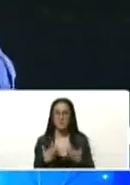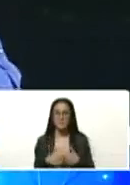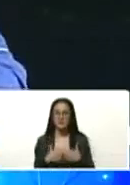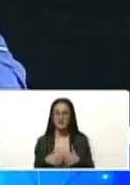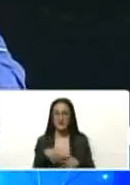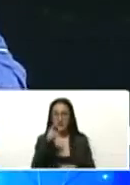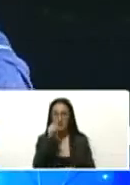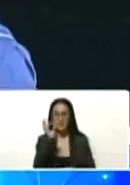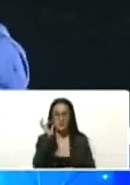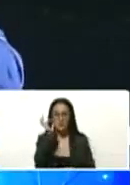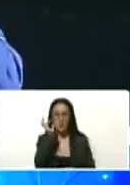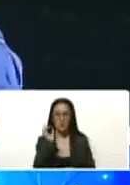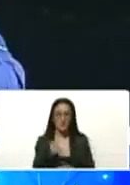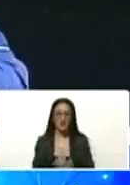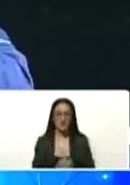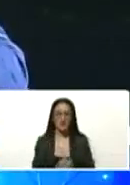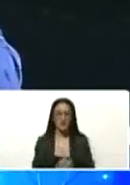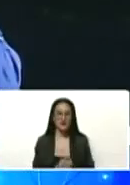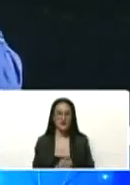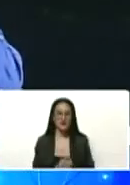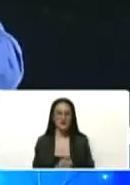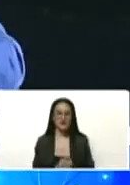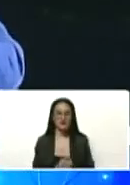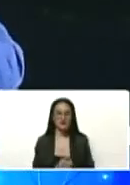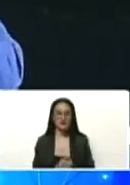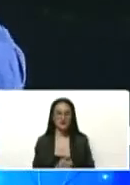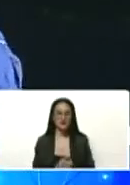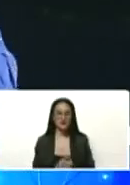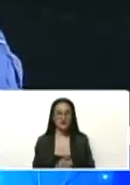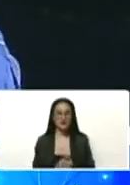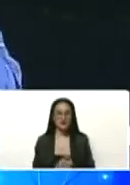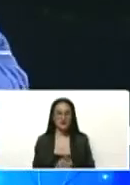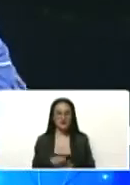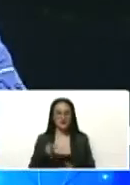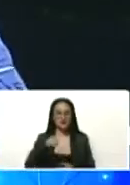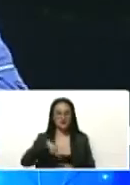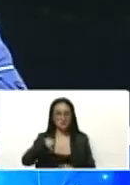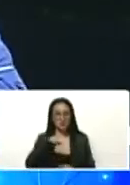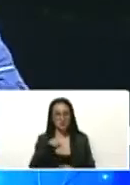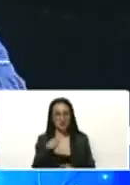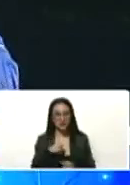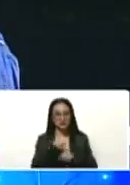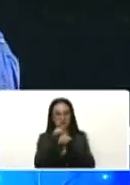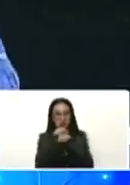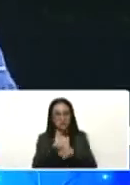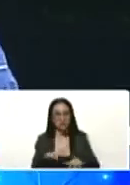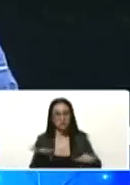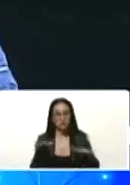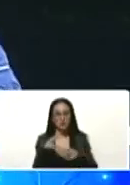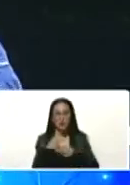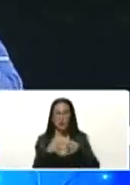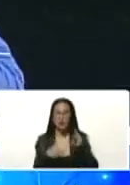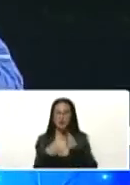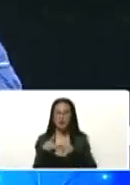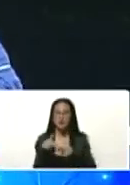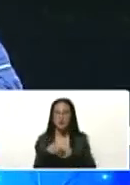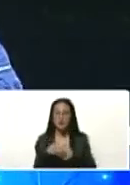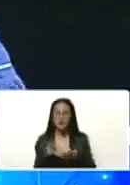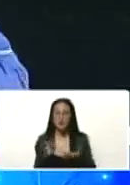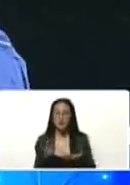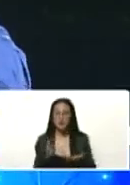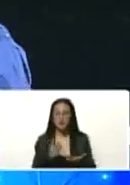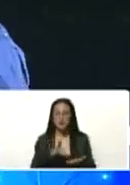y empresarias, emprendedores y emprendedoras, a ustedes va mi mensaje. Construyamos la